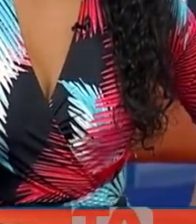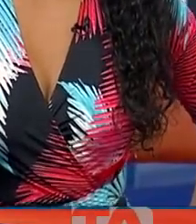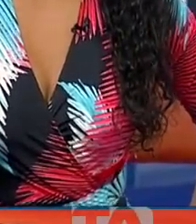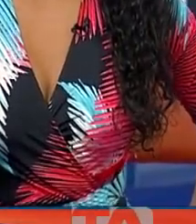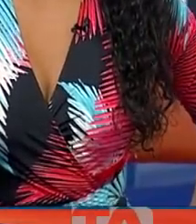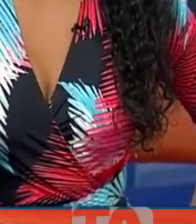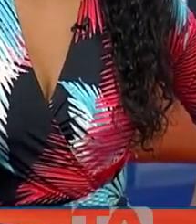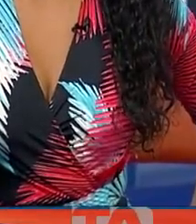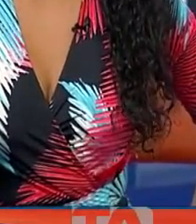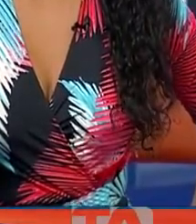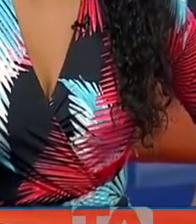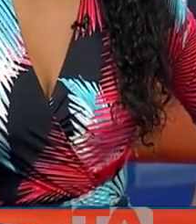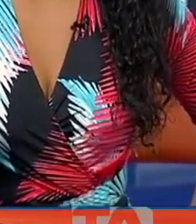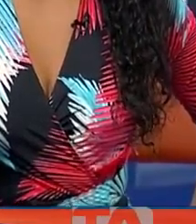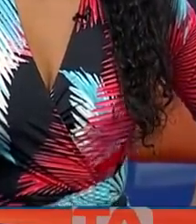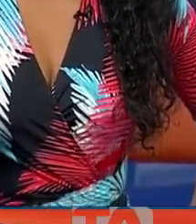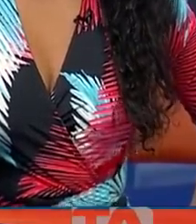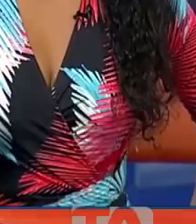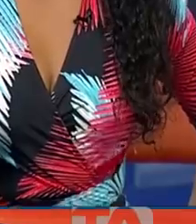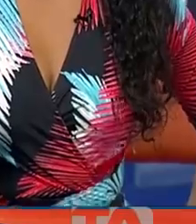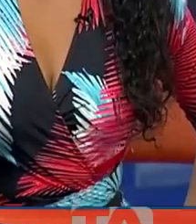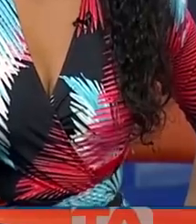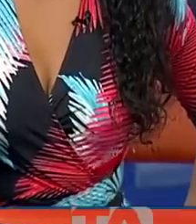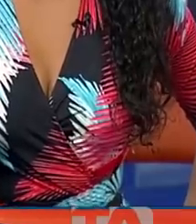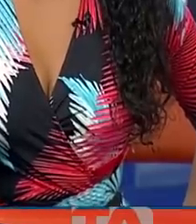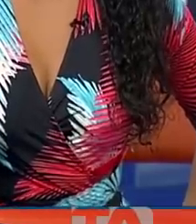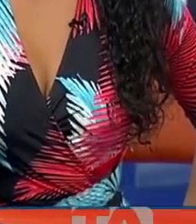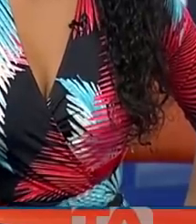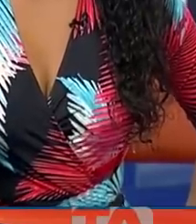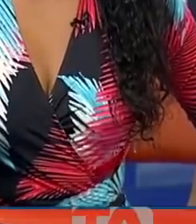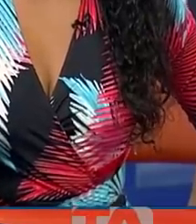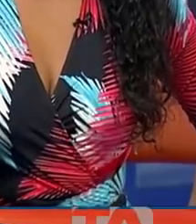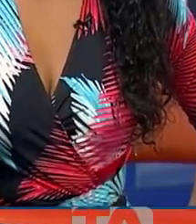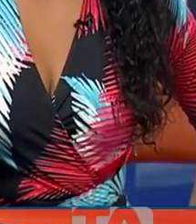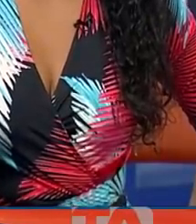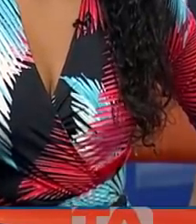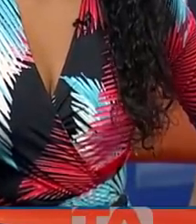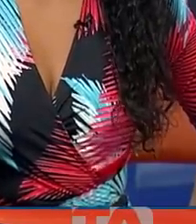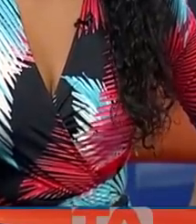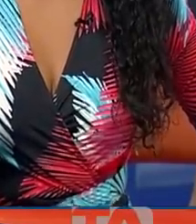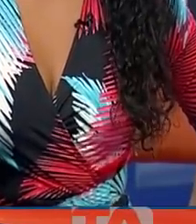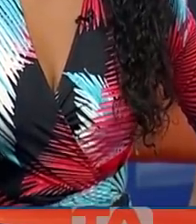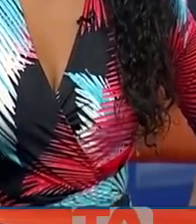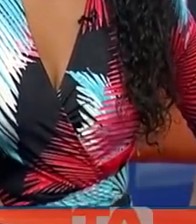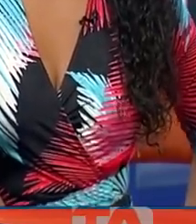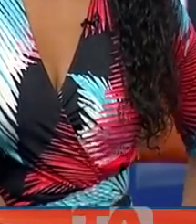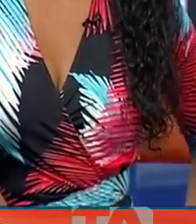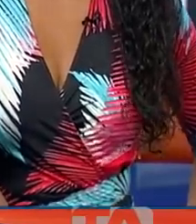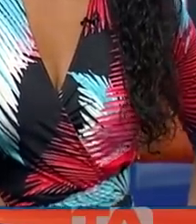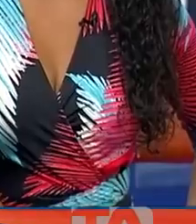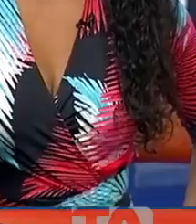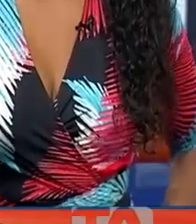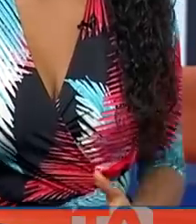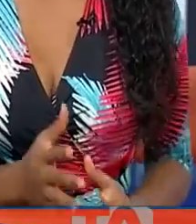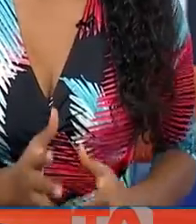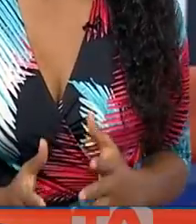estar junto a nosotros. Un buen día para todos. El país continúa a la espera de los resultados electorales para conocer quiénes pasan a la segunda